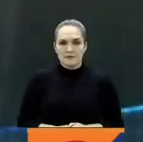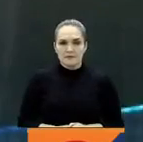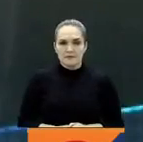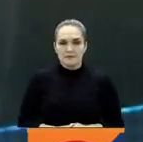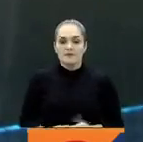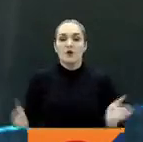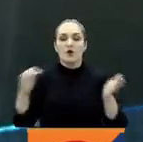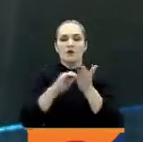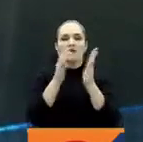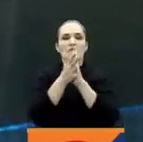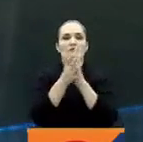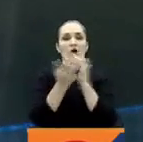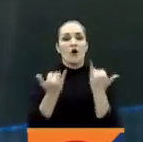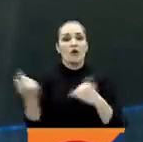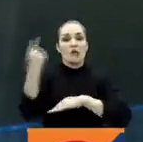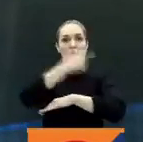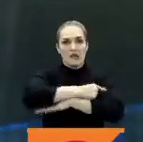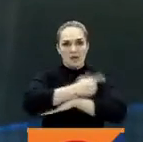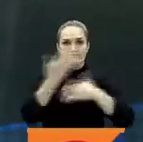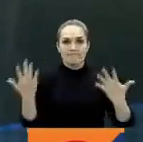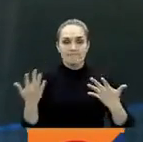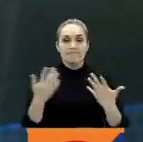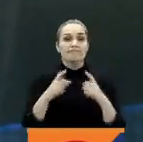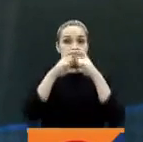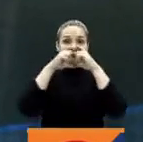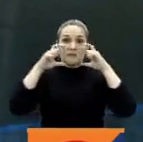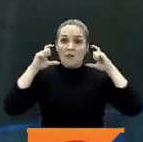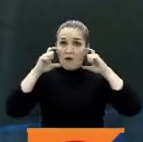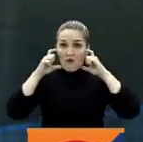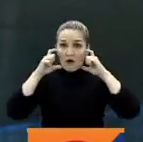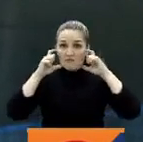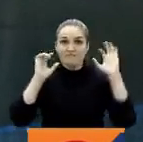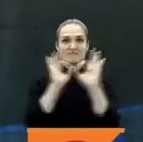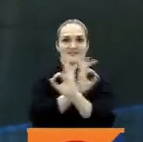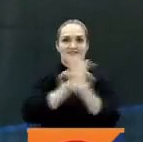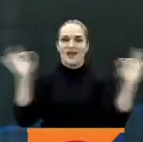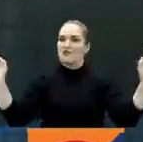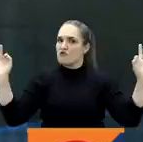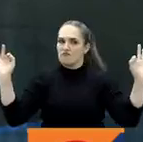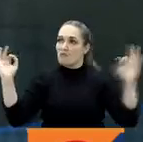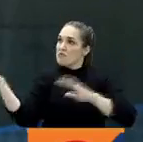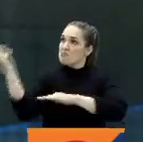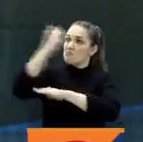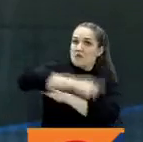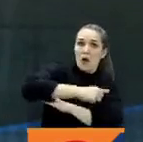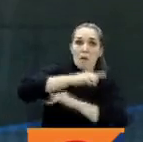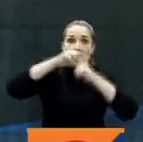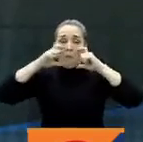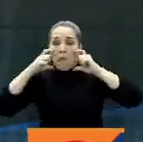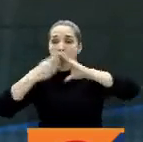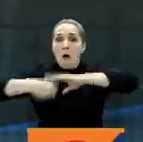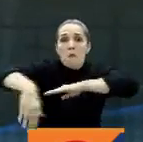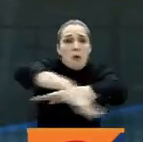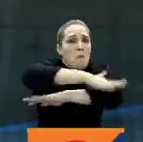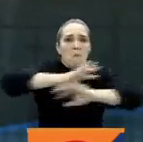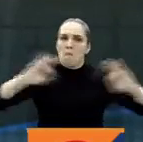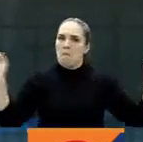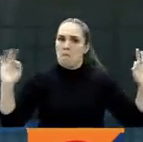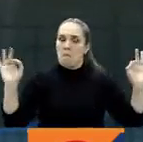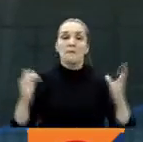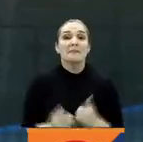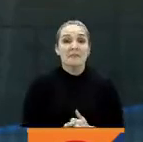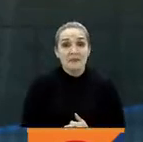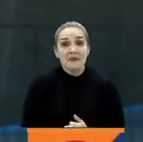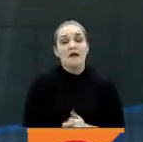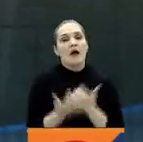Volvemos con el tema del día, la eliminación del uso del tapabocas en espacios abiertos. Hicimos un recorrido por las regiones para